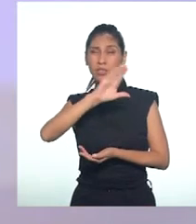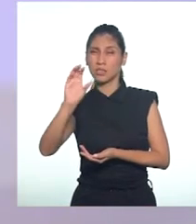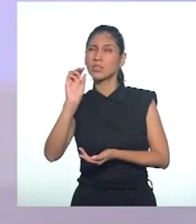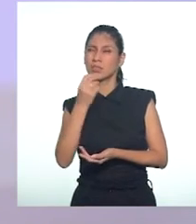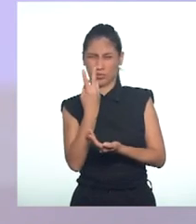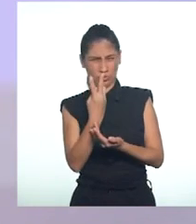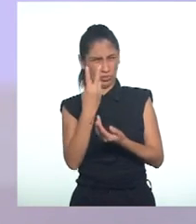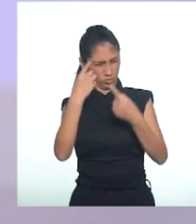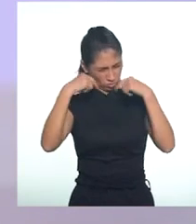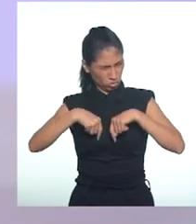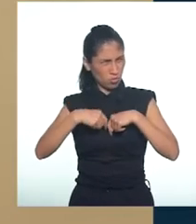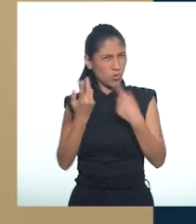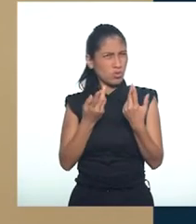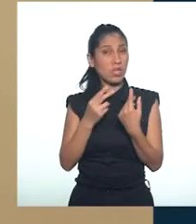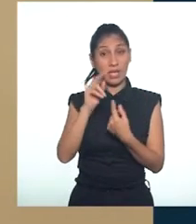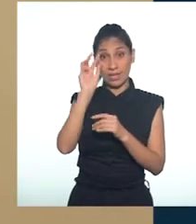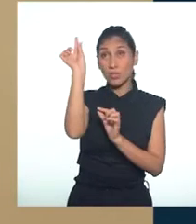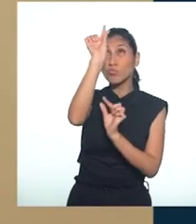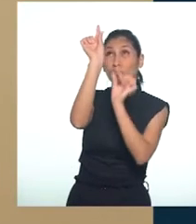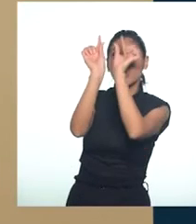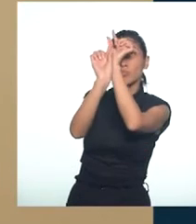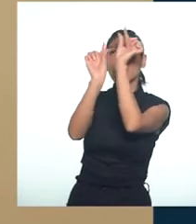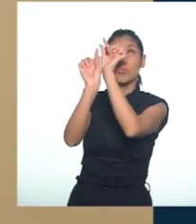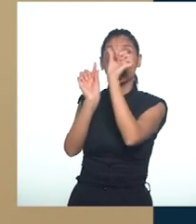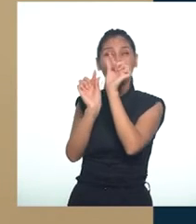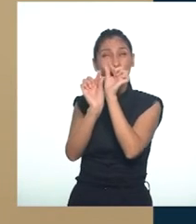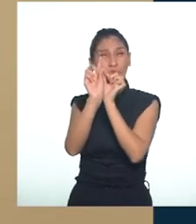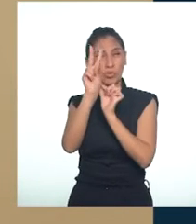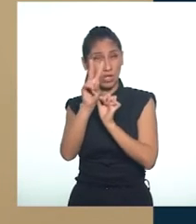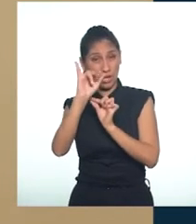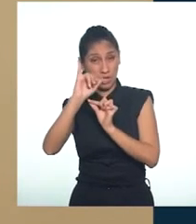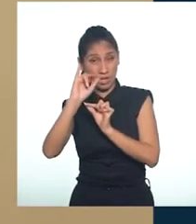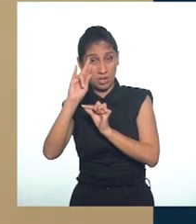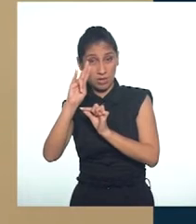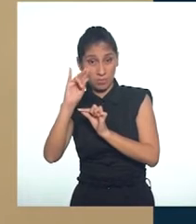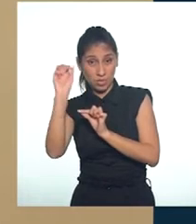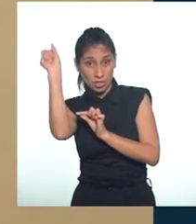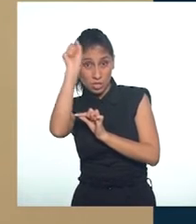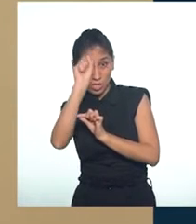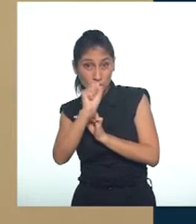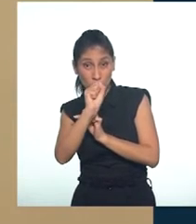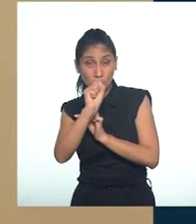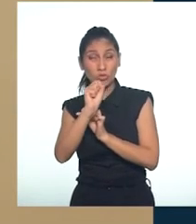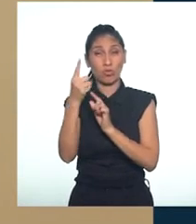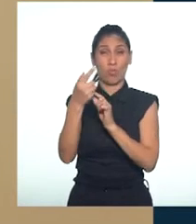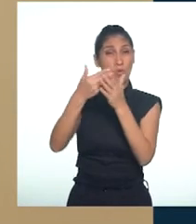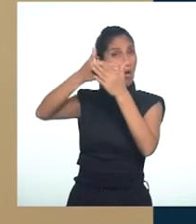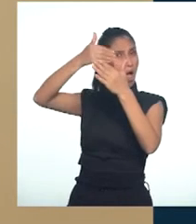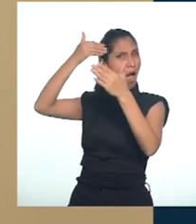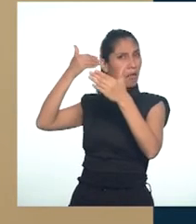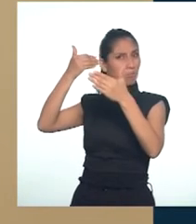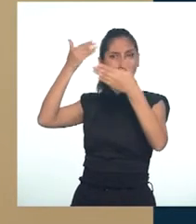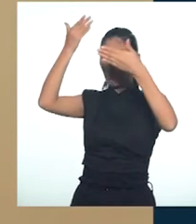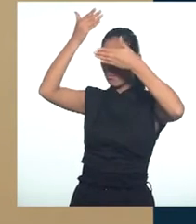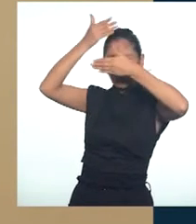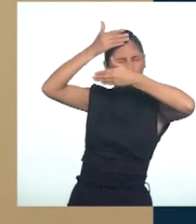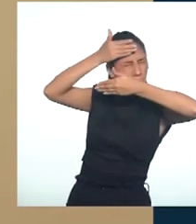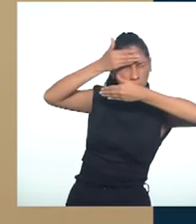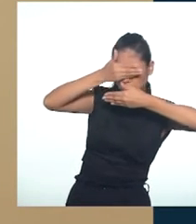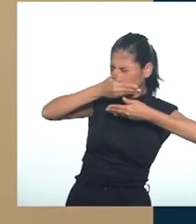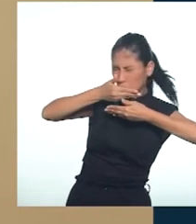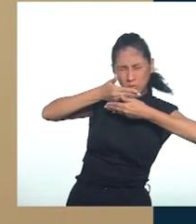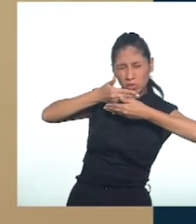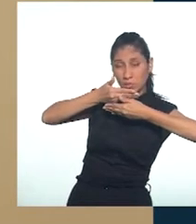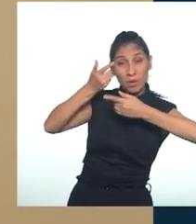virus. Entiendo. Tanto el virus como la enfermedad eran desconocidos antes de que estallara el brote